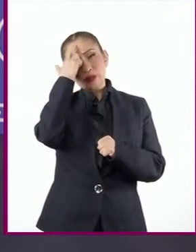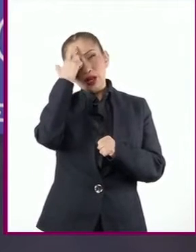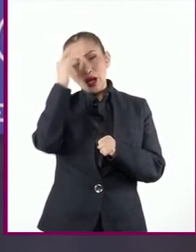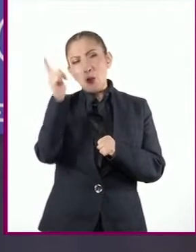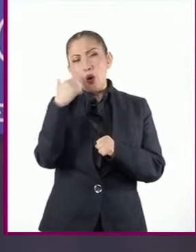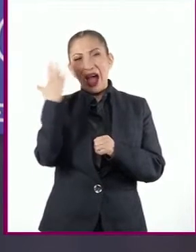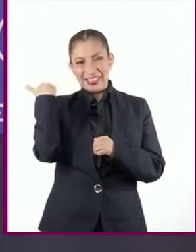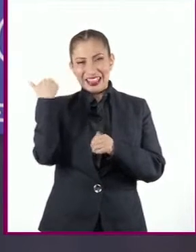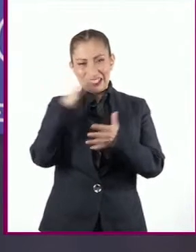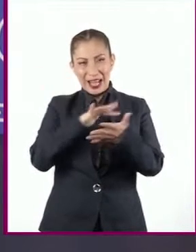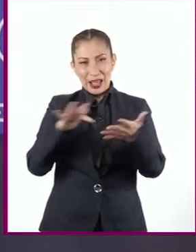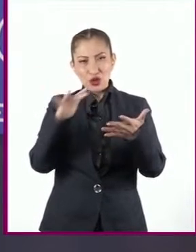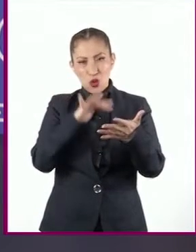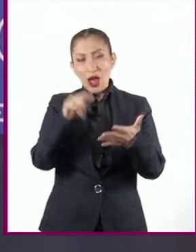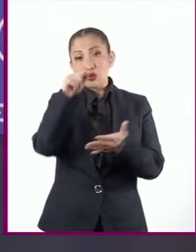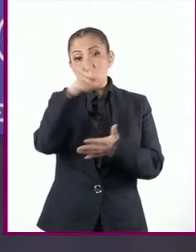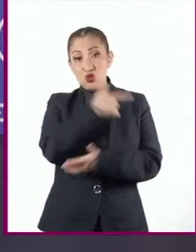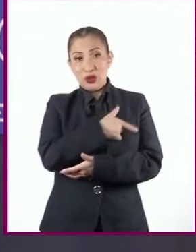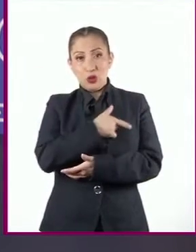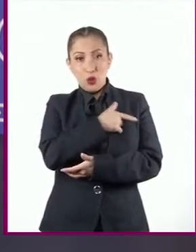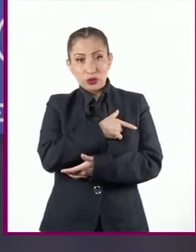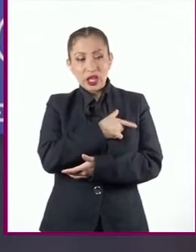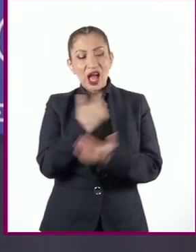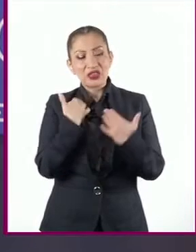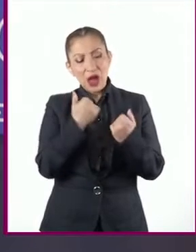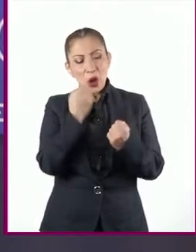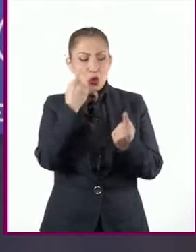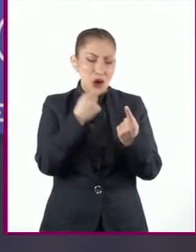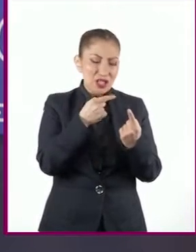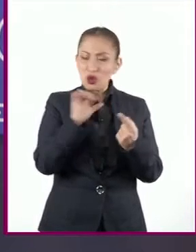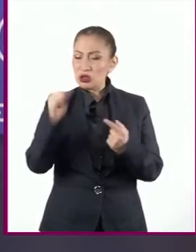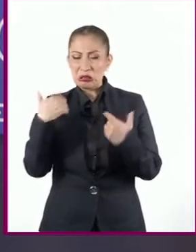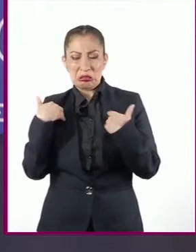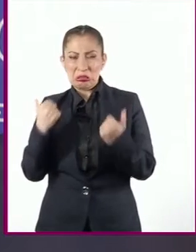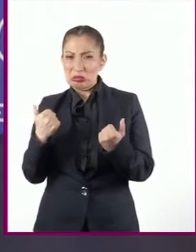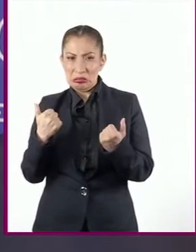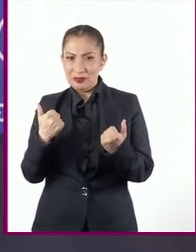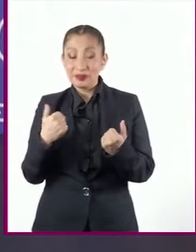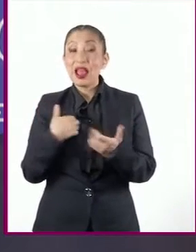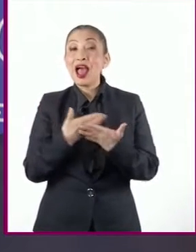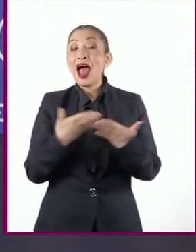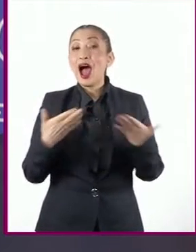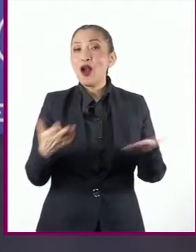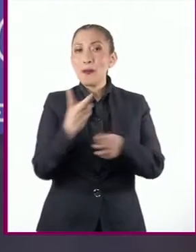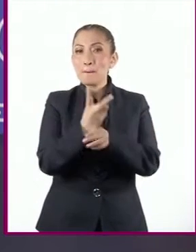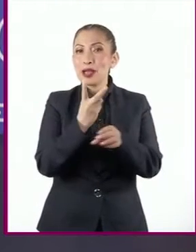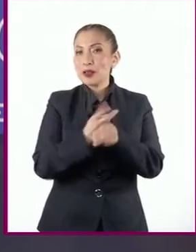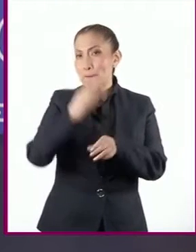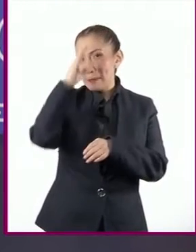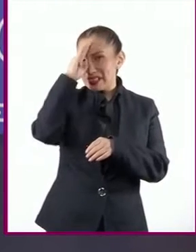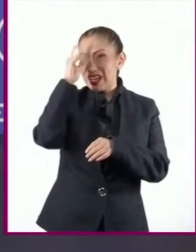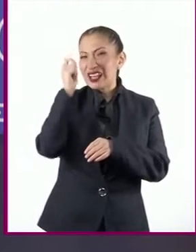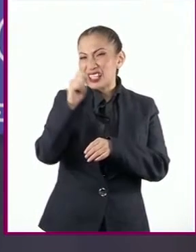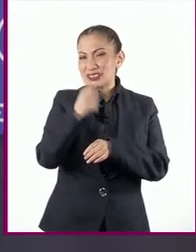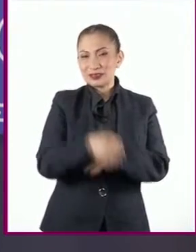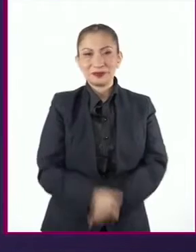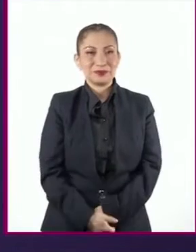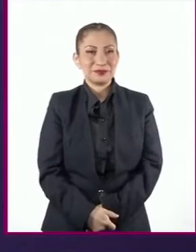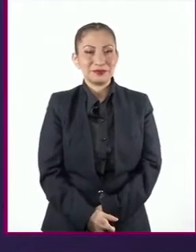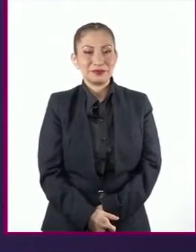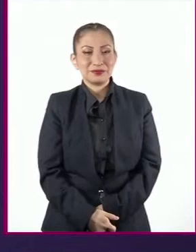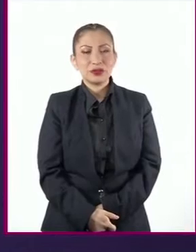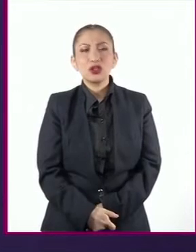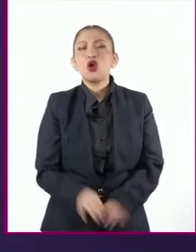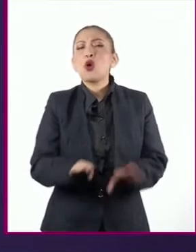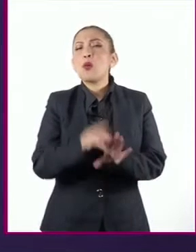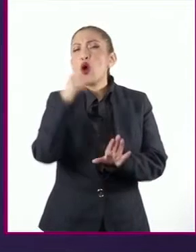de lecturas que les han gustado y entendieron algunas más que otras. Ahora, los invito a pensar sobre lo siguiente.